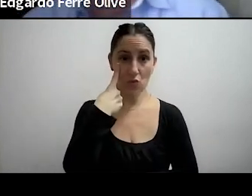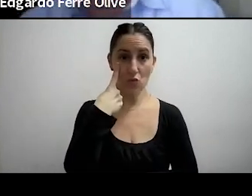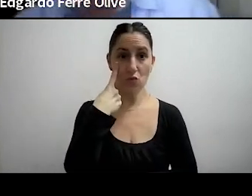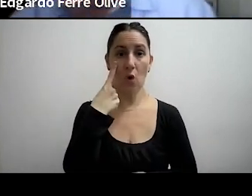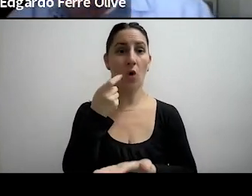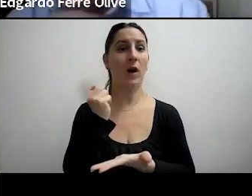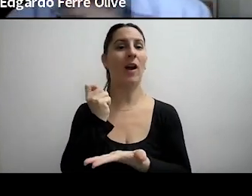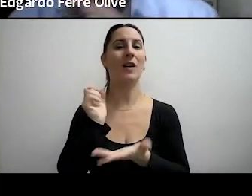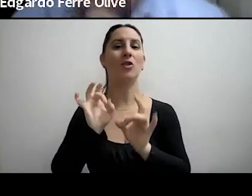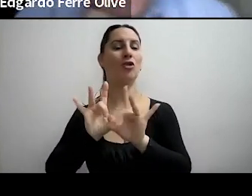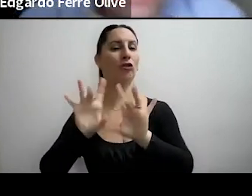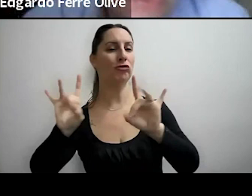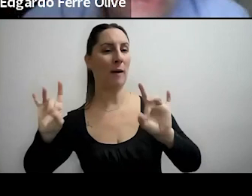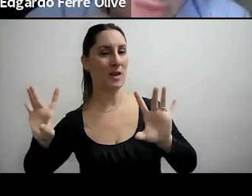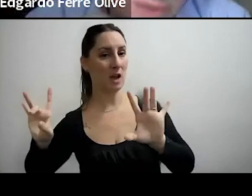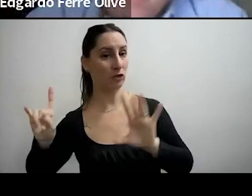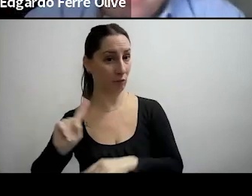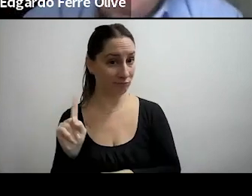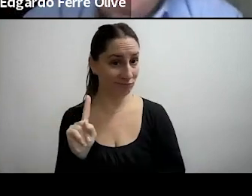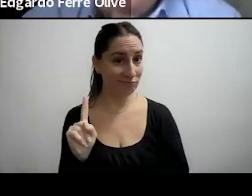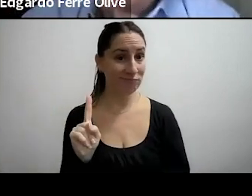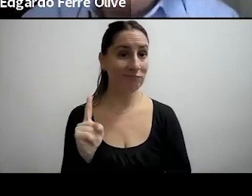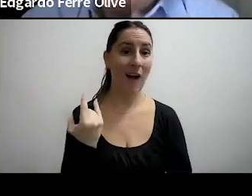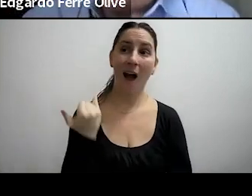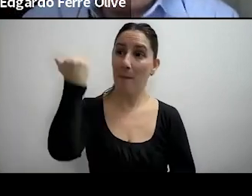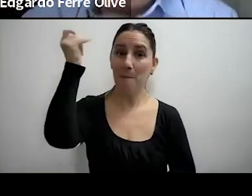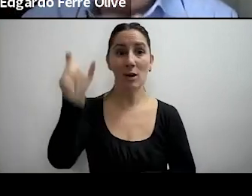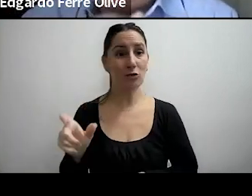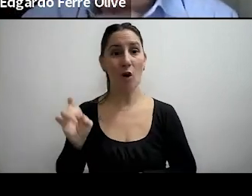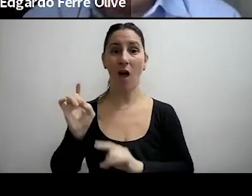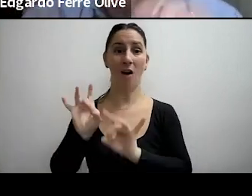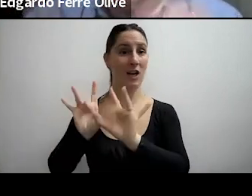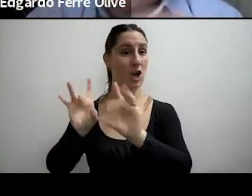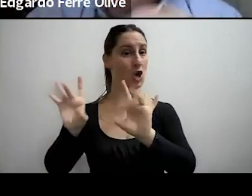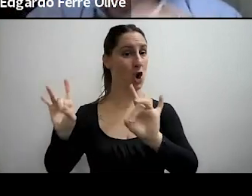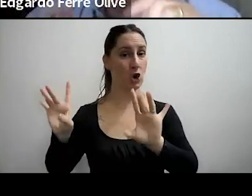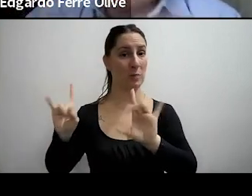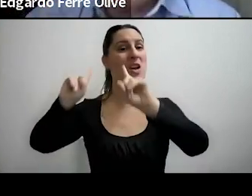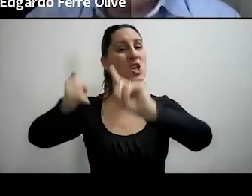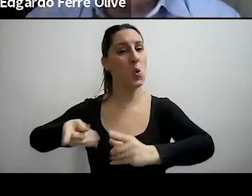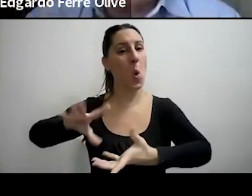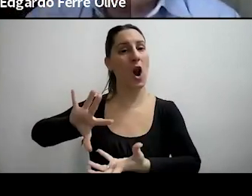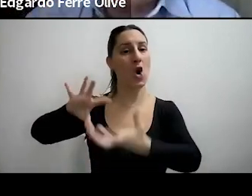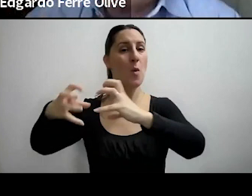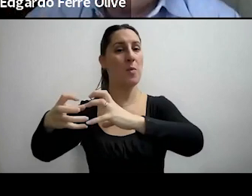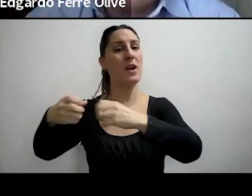descontaminando. Entonces, hay sujetos que no están contaminando si se van a ver perjudicados porque le estoy dando